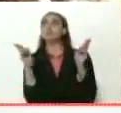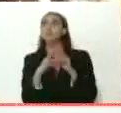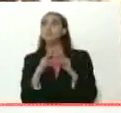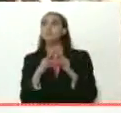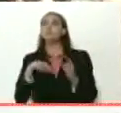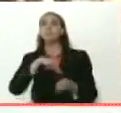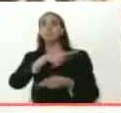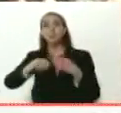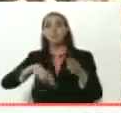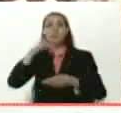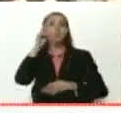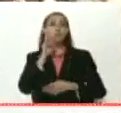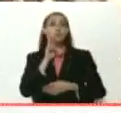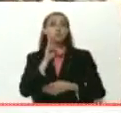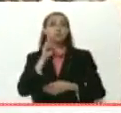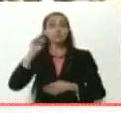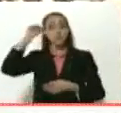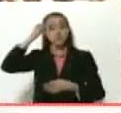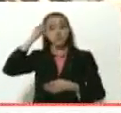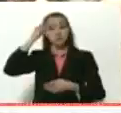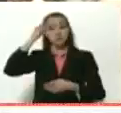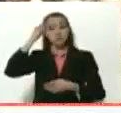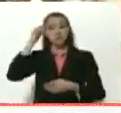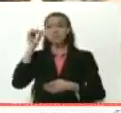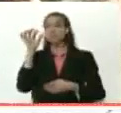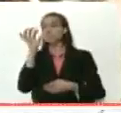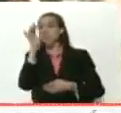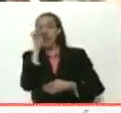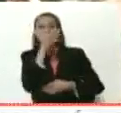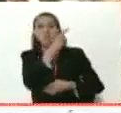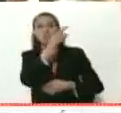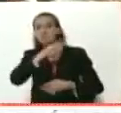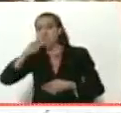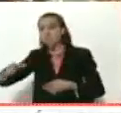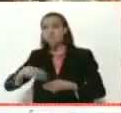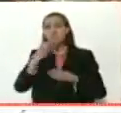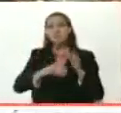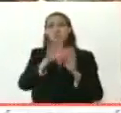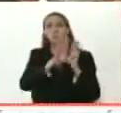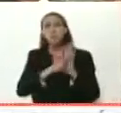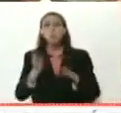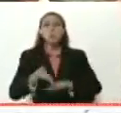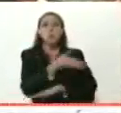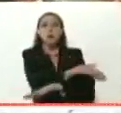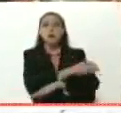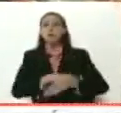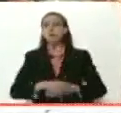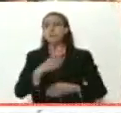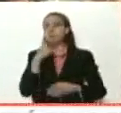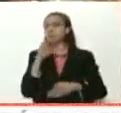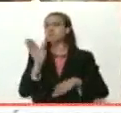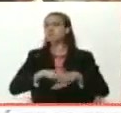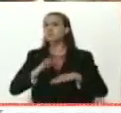revolución bolivariana. Recuerdo las burlas que hicieron en su momento con la Constitución, que decían que